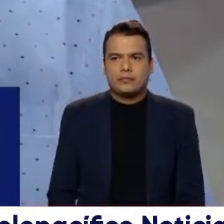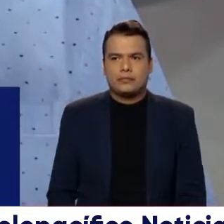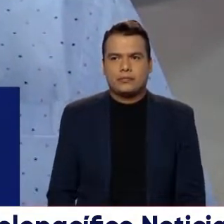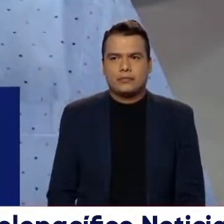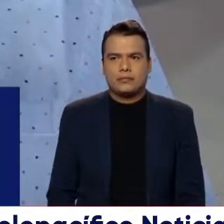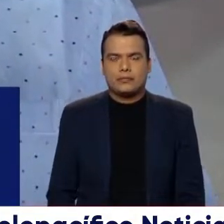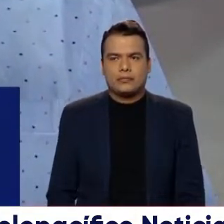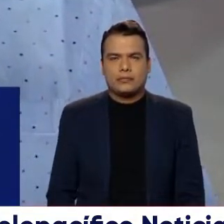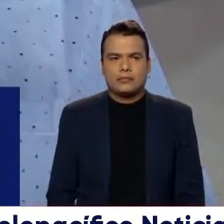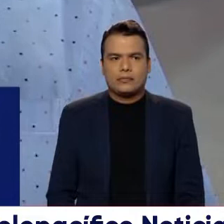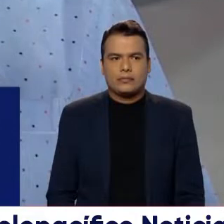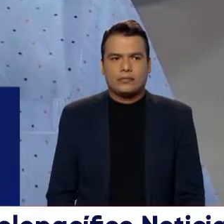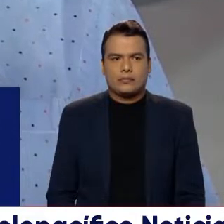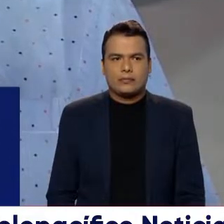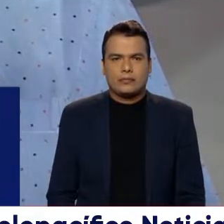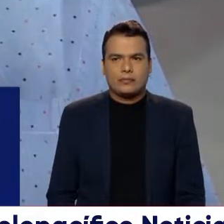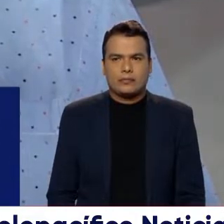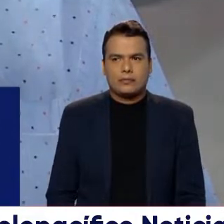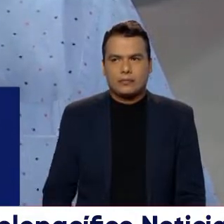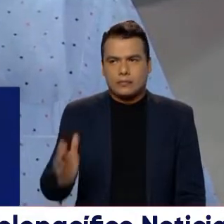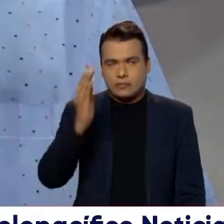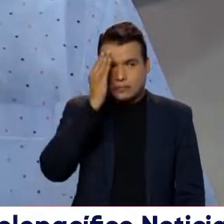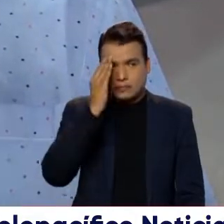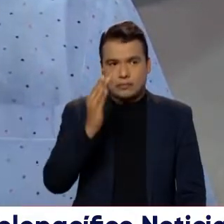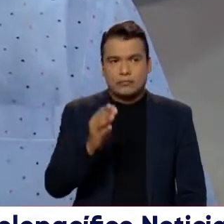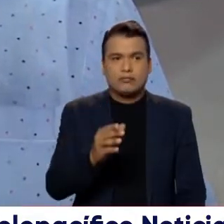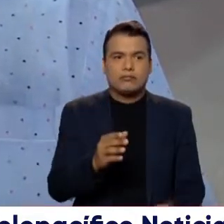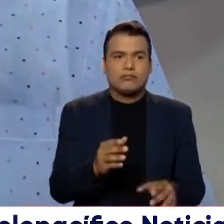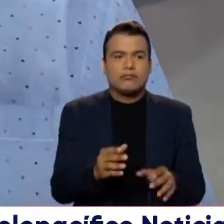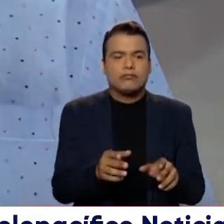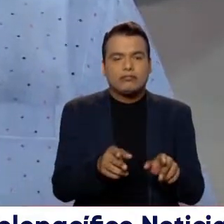invisible, que llamábamos minoritaria porque